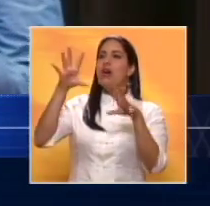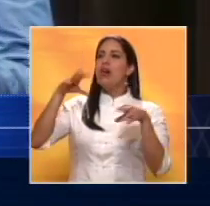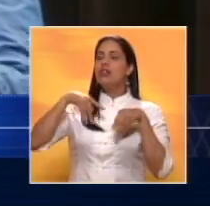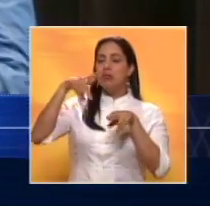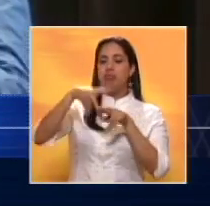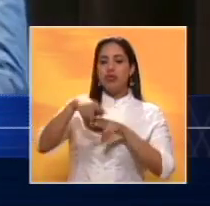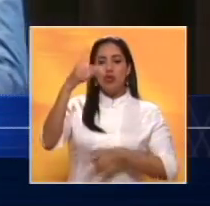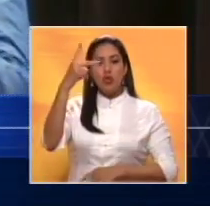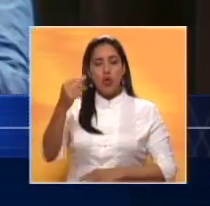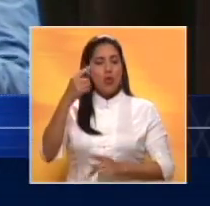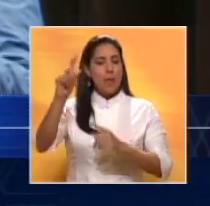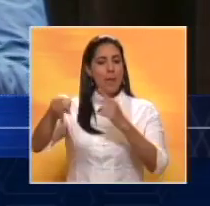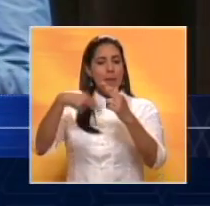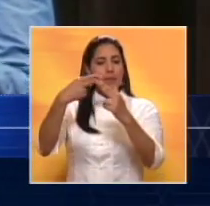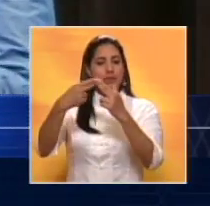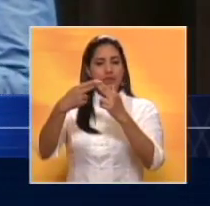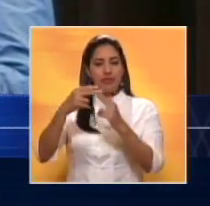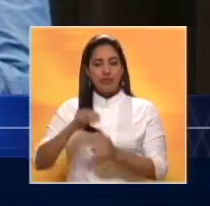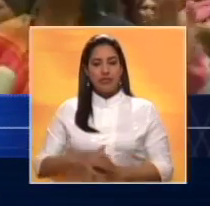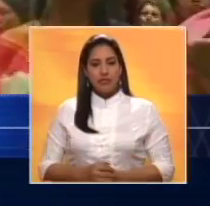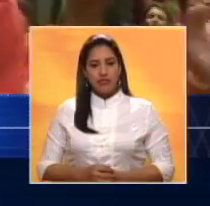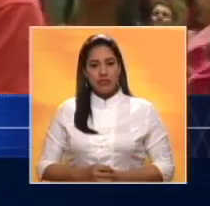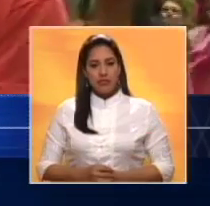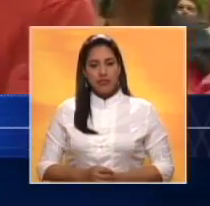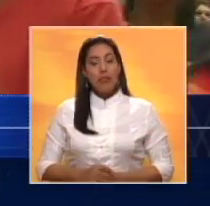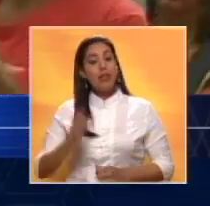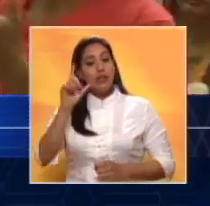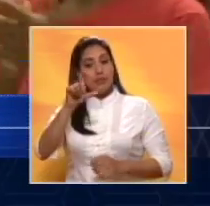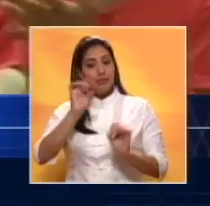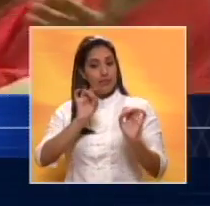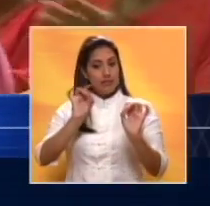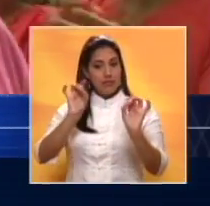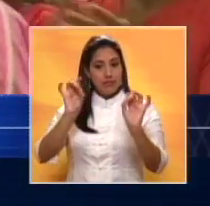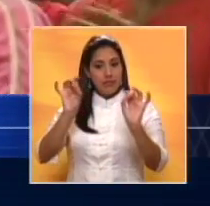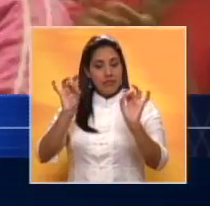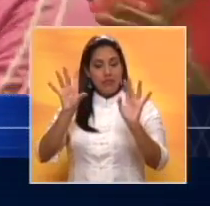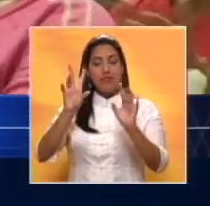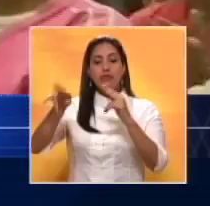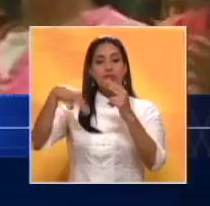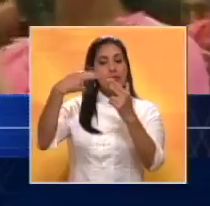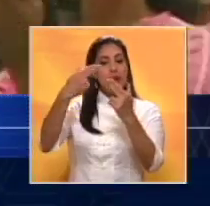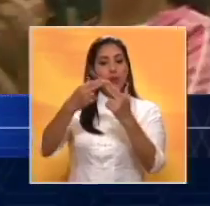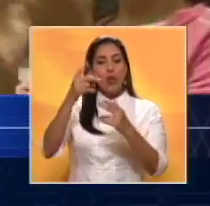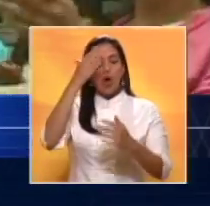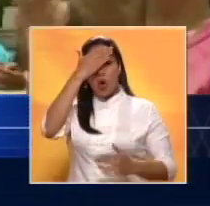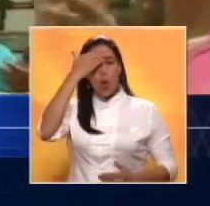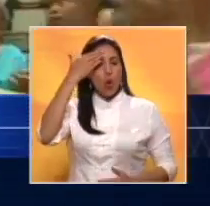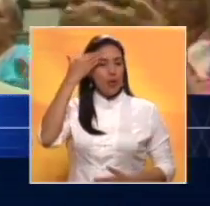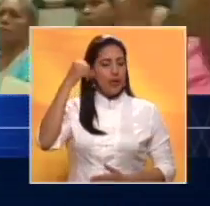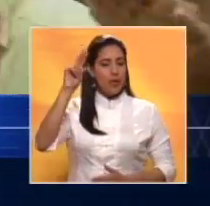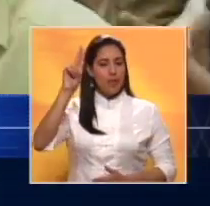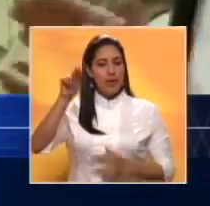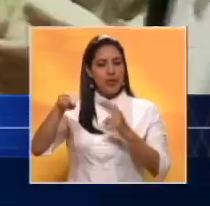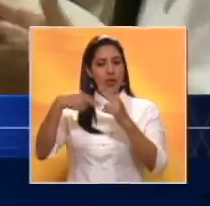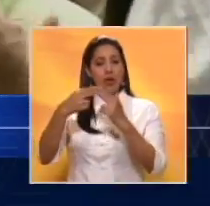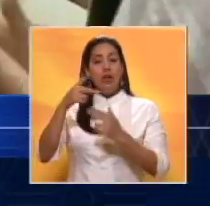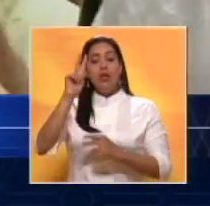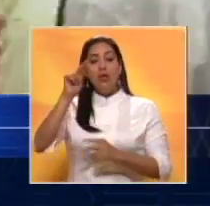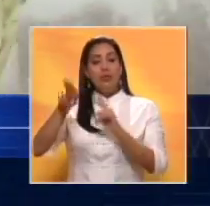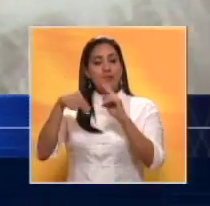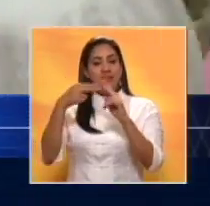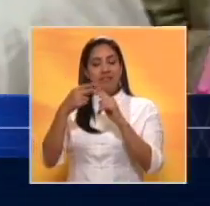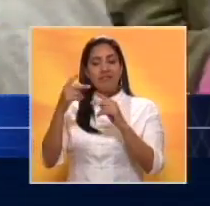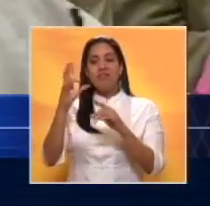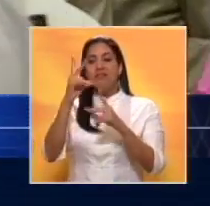desconocer. Nunca más la exclusión, nunca más el olvido, nunca más